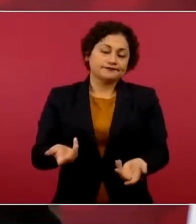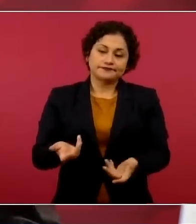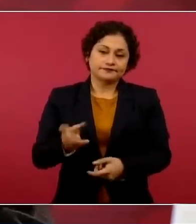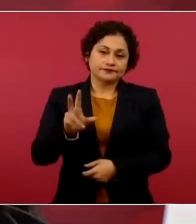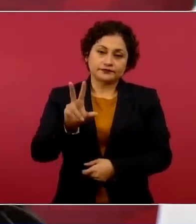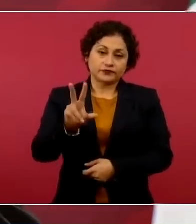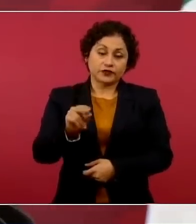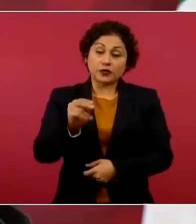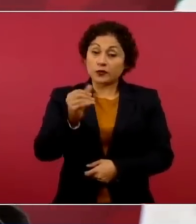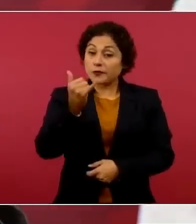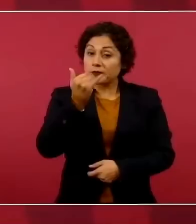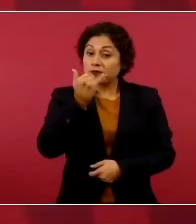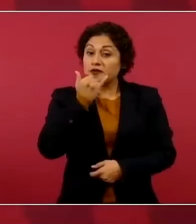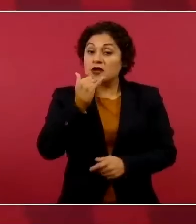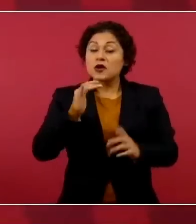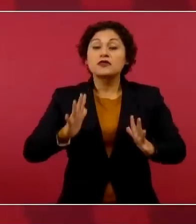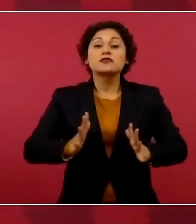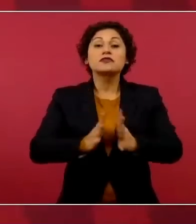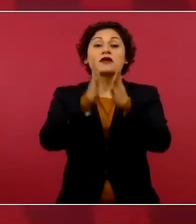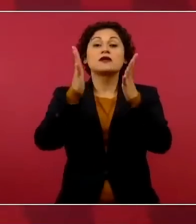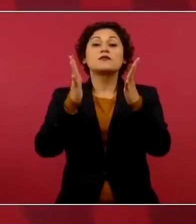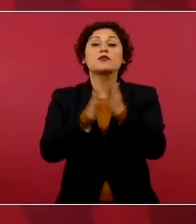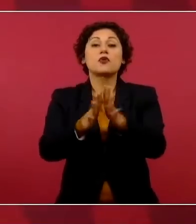nadie puede ser